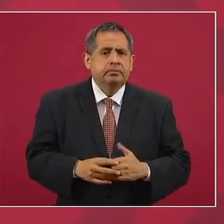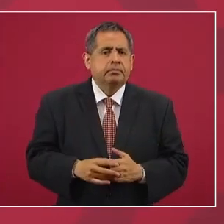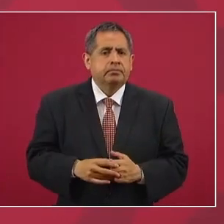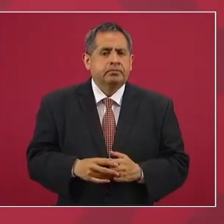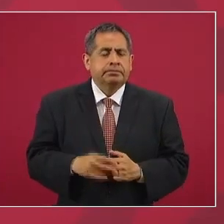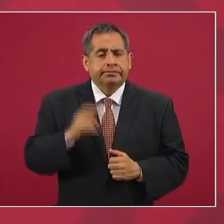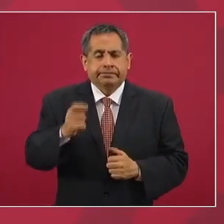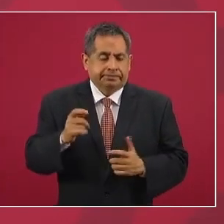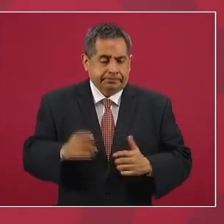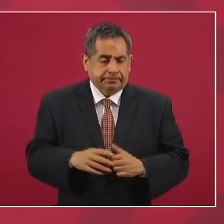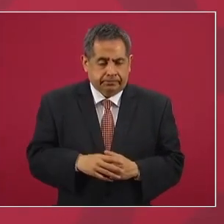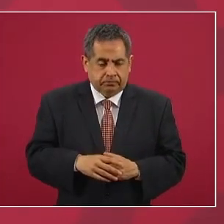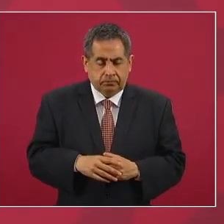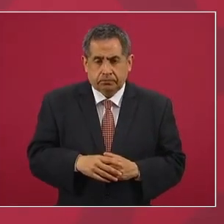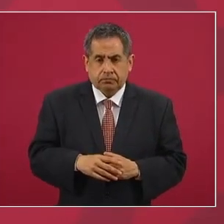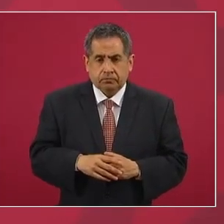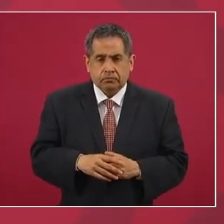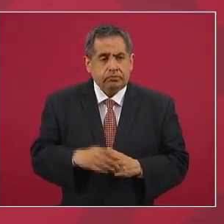los